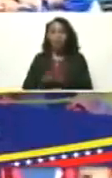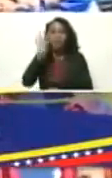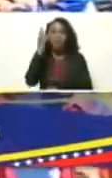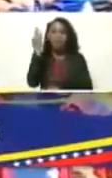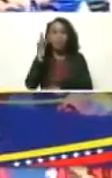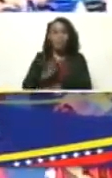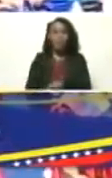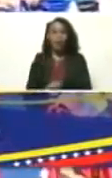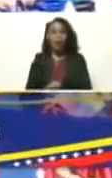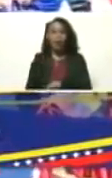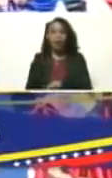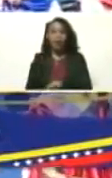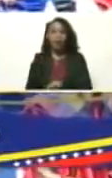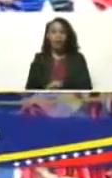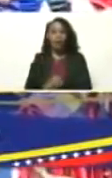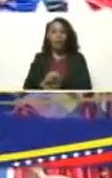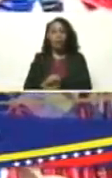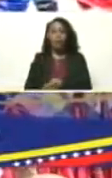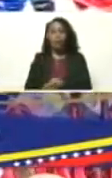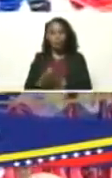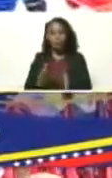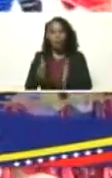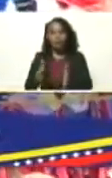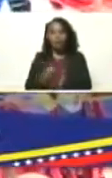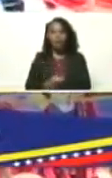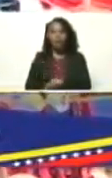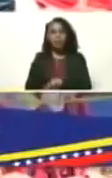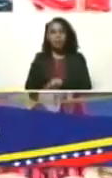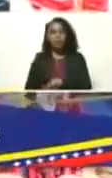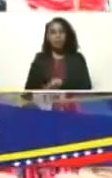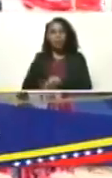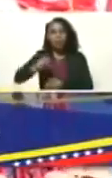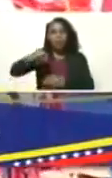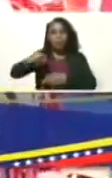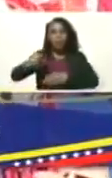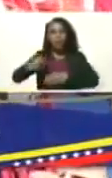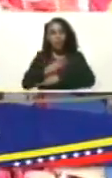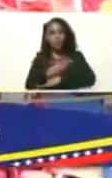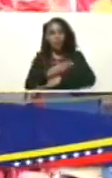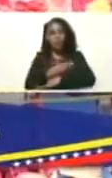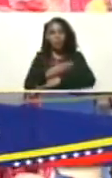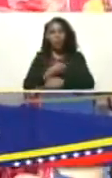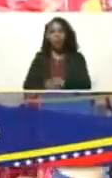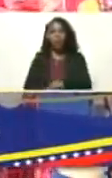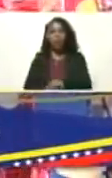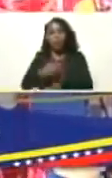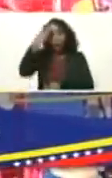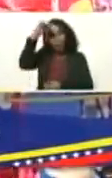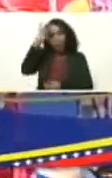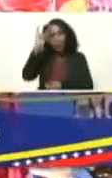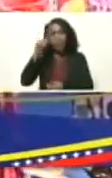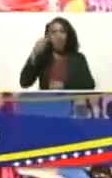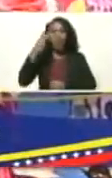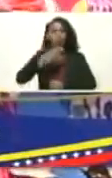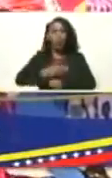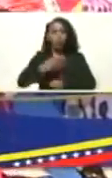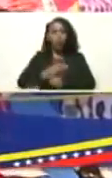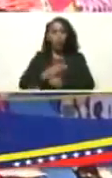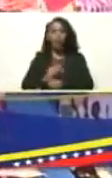Francia, Finlandia, Ghana, Guinea-Bissau, Haití, Honduras,